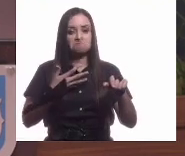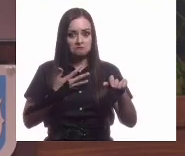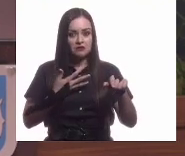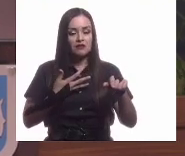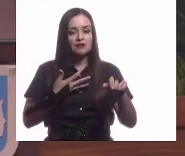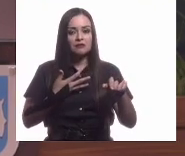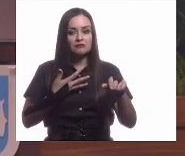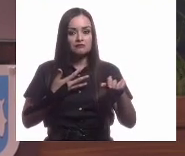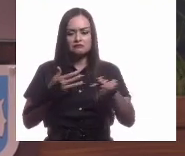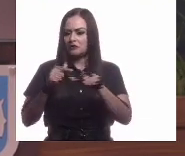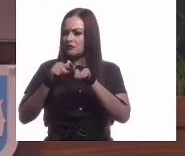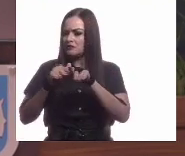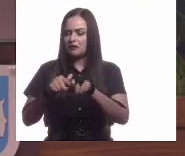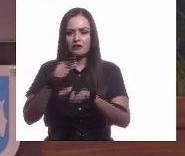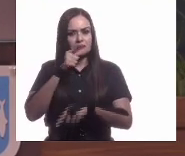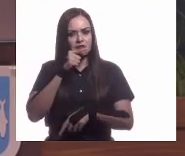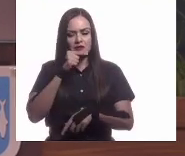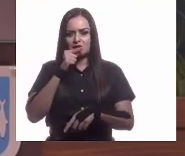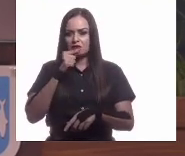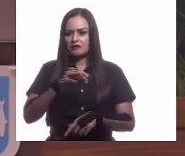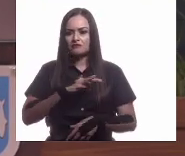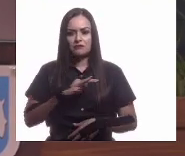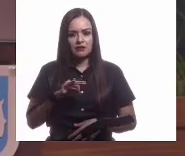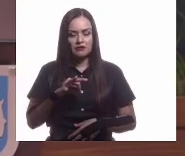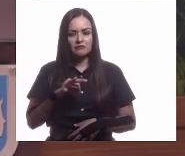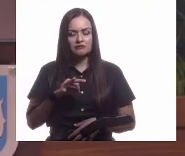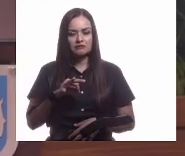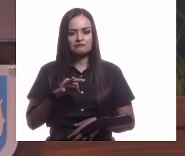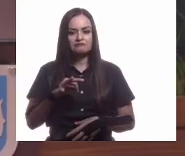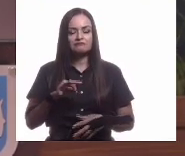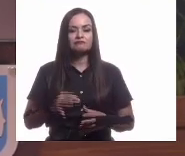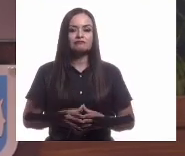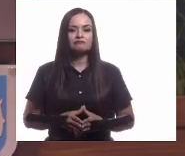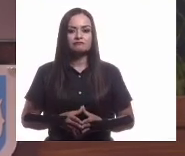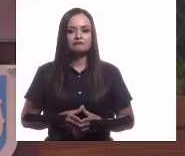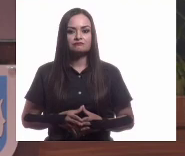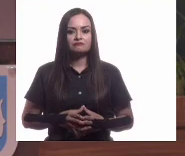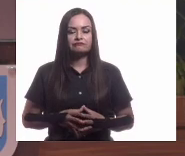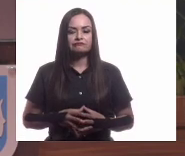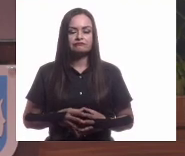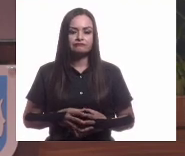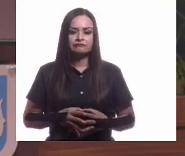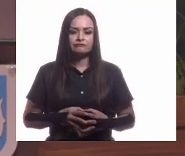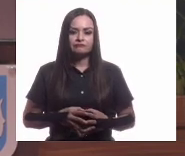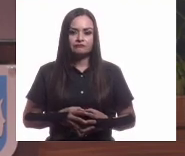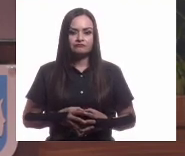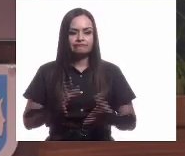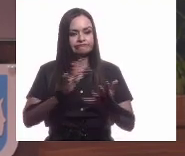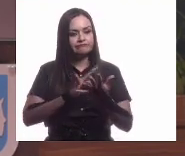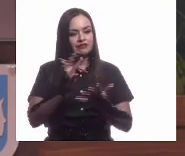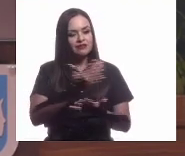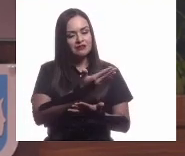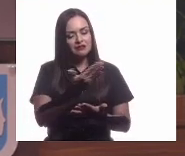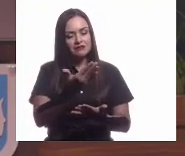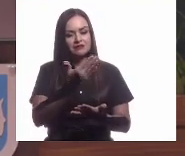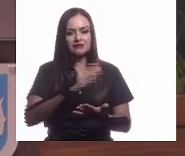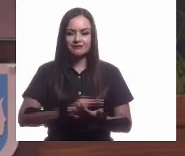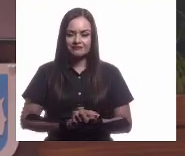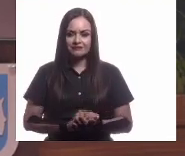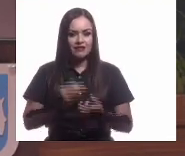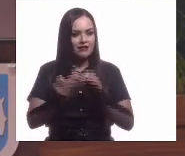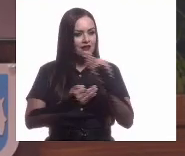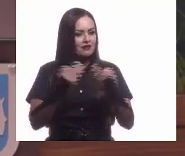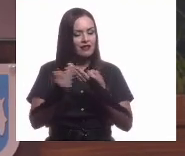una carrera. Pero tenemos que ser generosos y nombrar a las cosas por su nombre. Gracias a ellos,